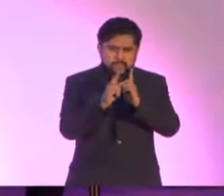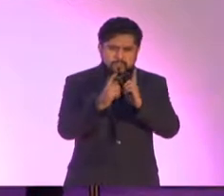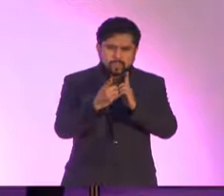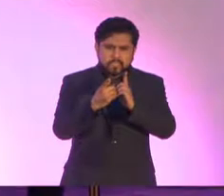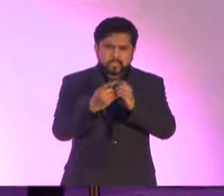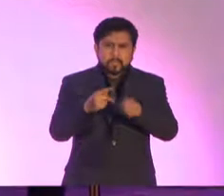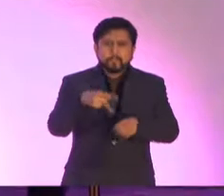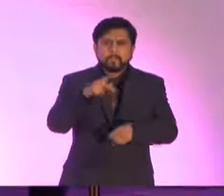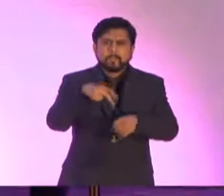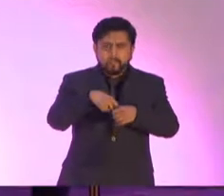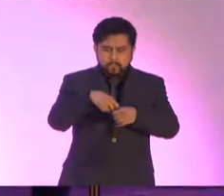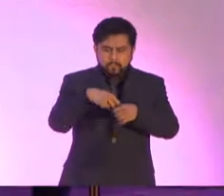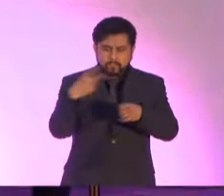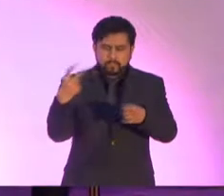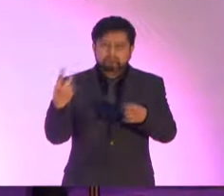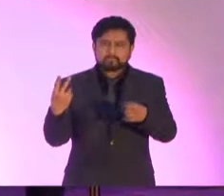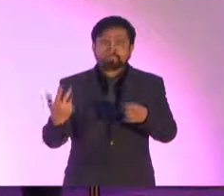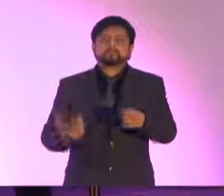deshabitada.